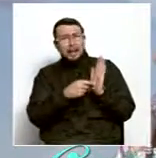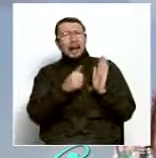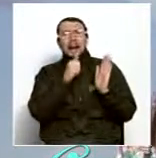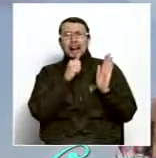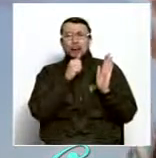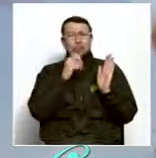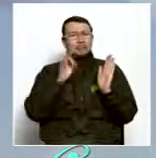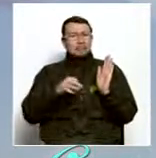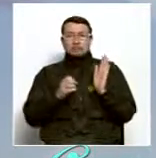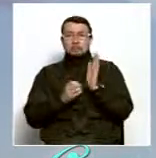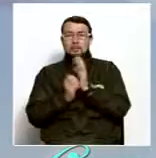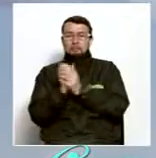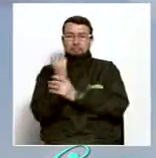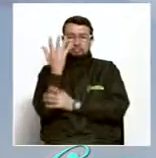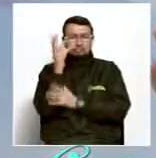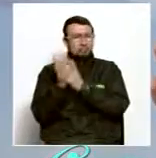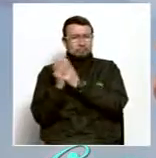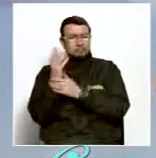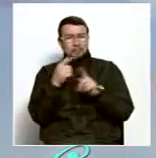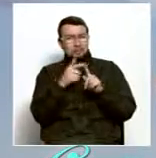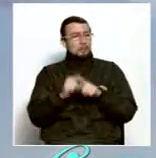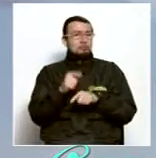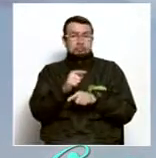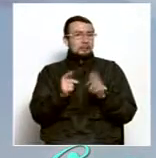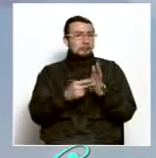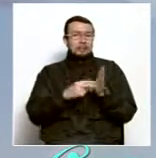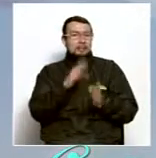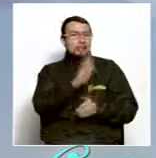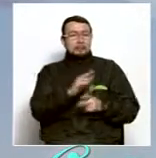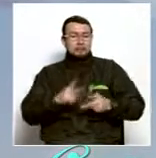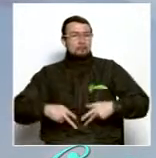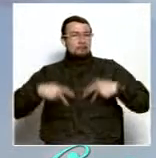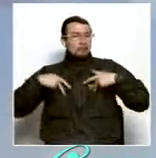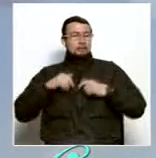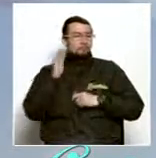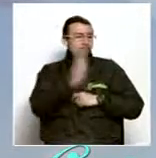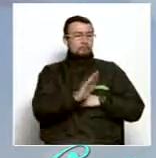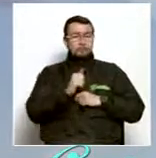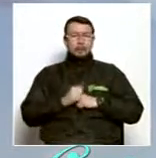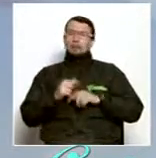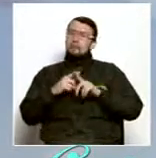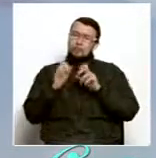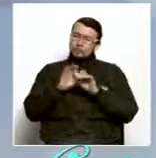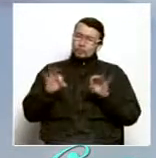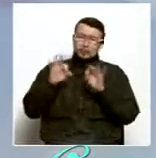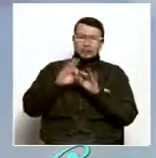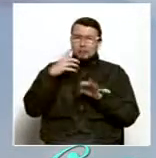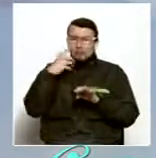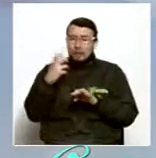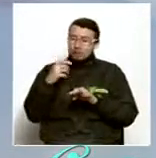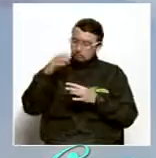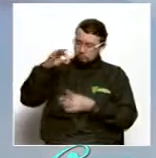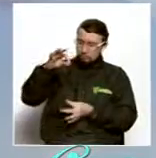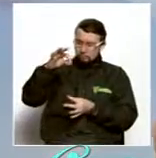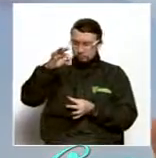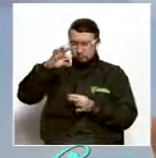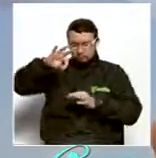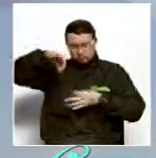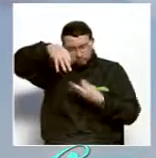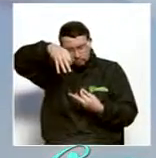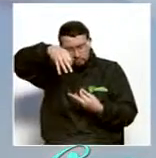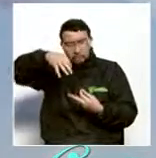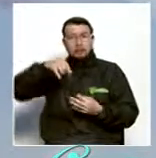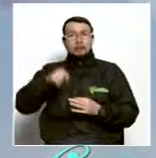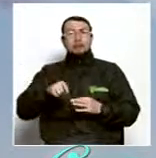y unas helechos y plantas, porque eso es la vida. Pero o sea, lo que más me llamó la atención de este volante es que esto es